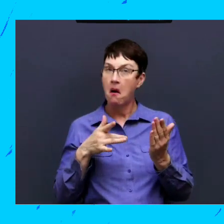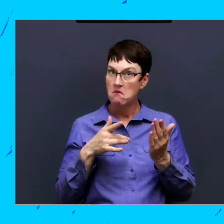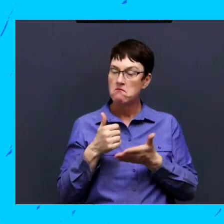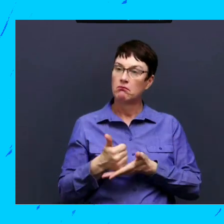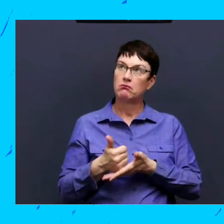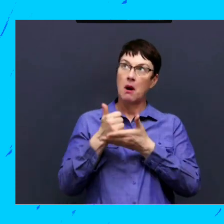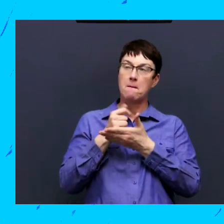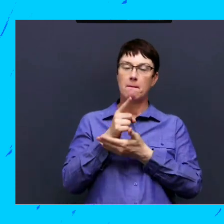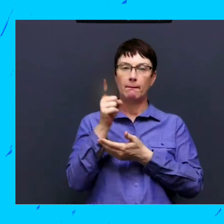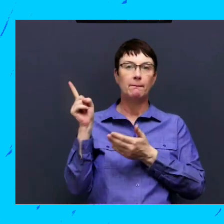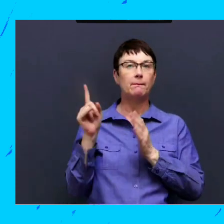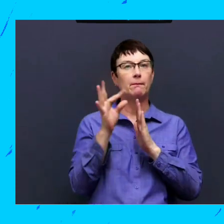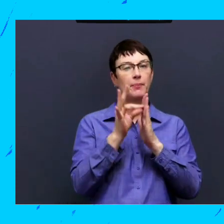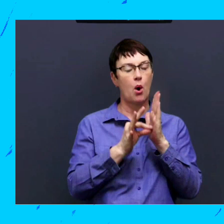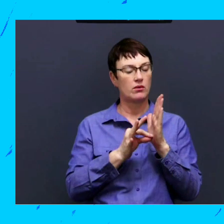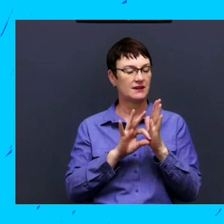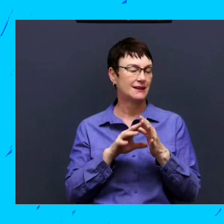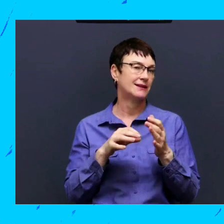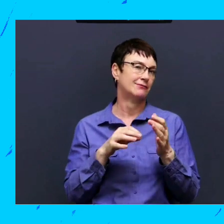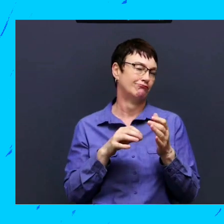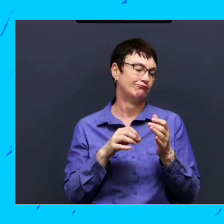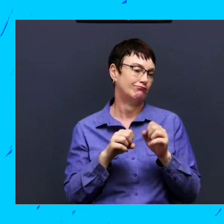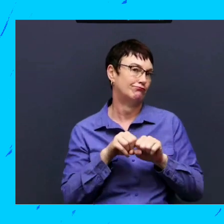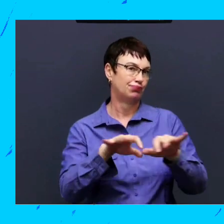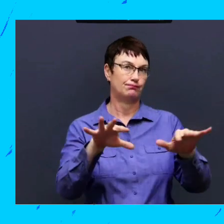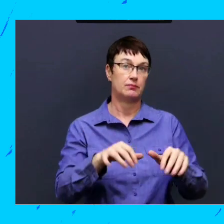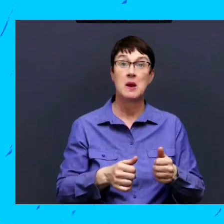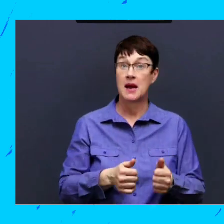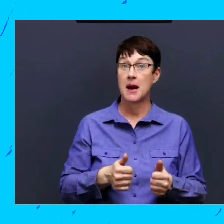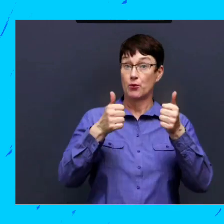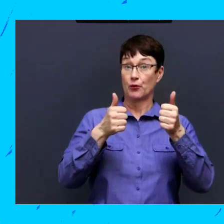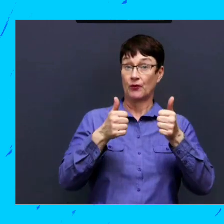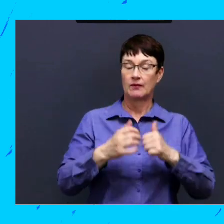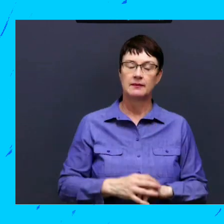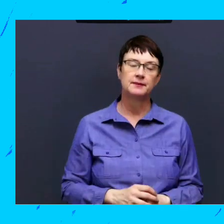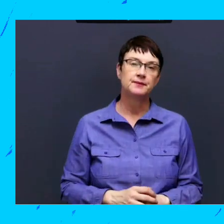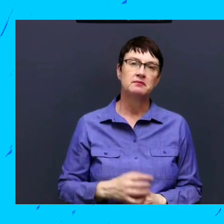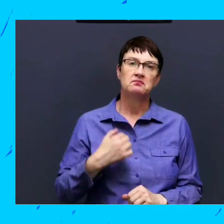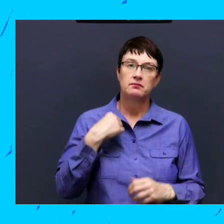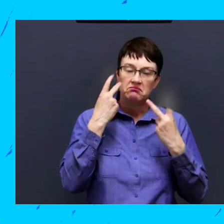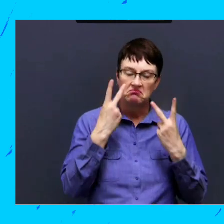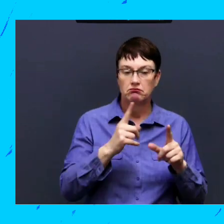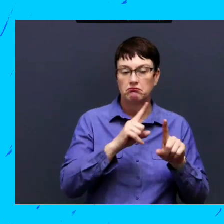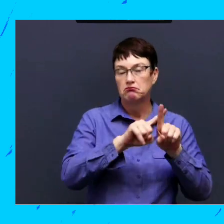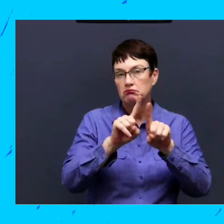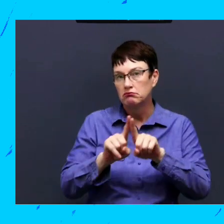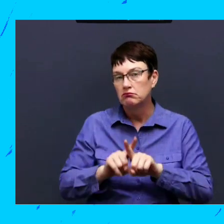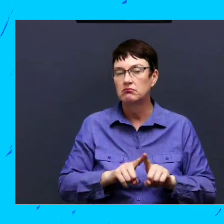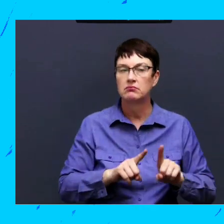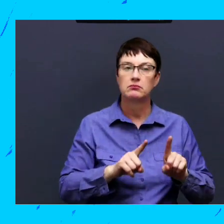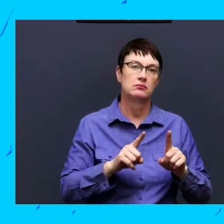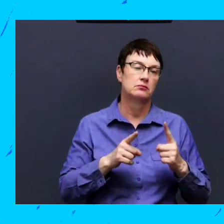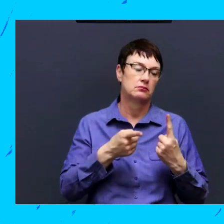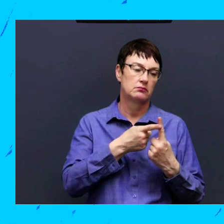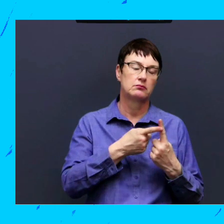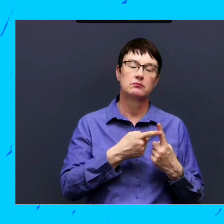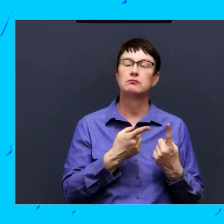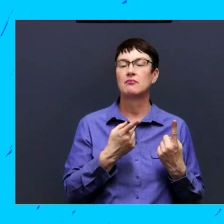muy formativa para poder trabajar con compromisos de diferentes iniciativas de región, como por